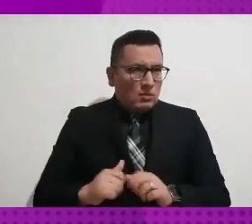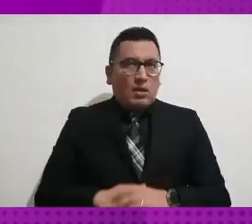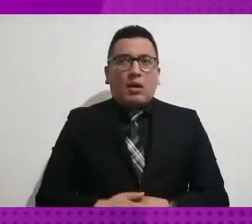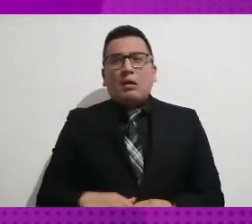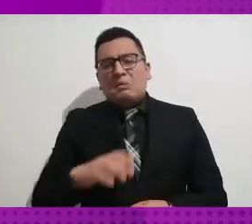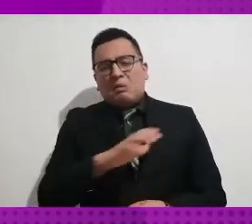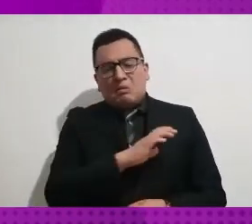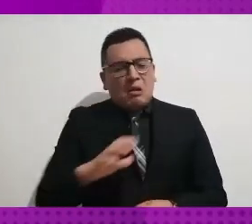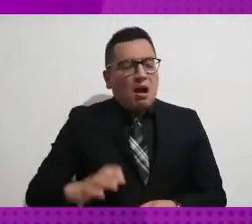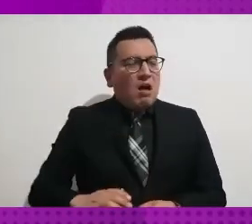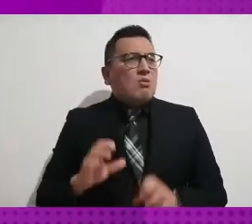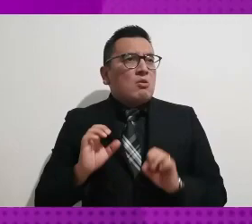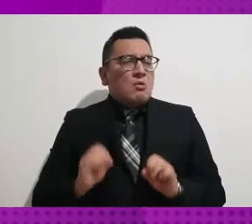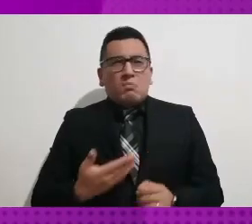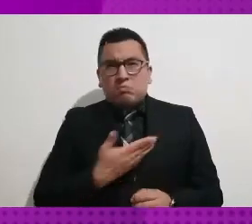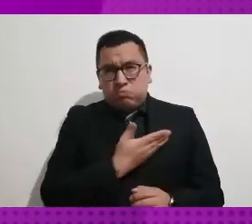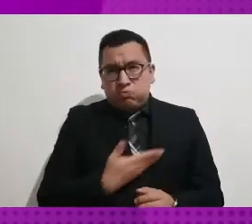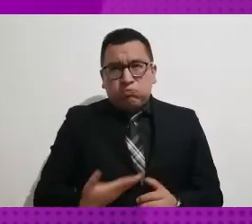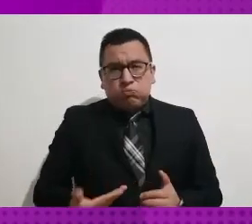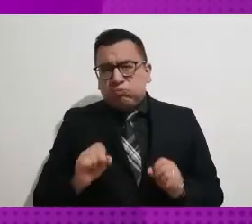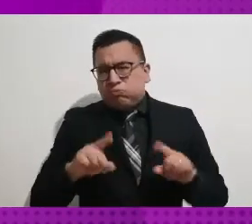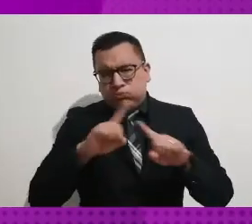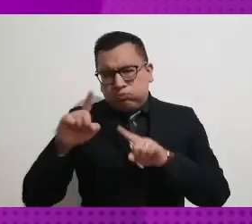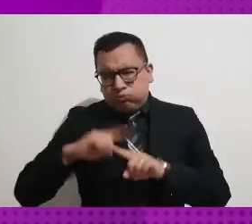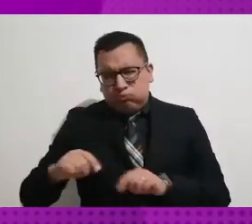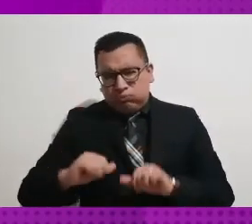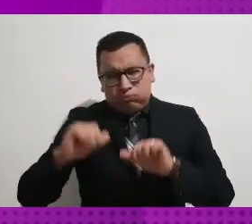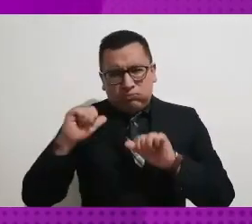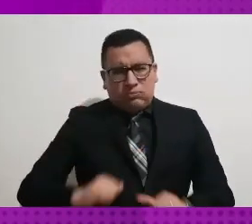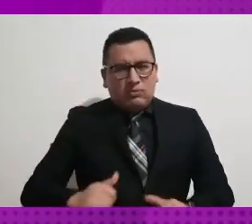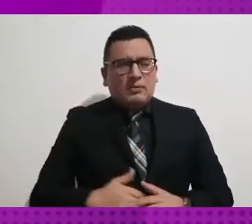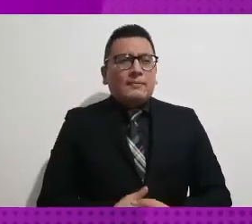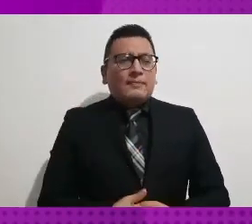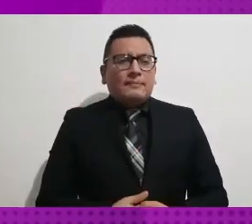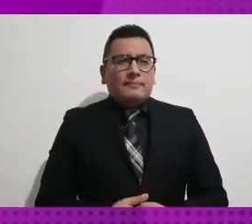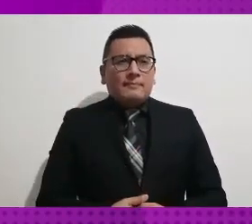ya sea candidato o una persona que